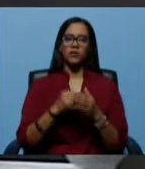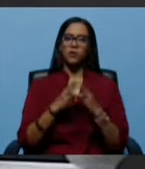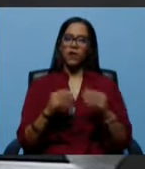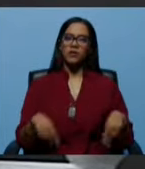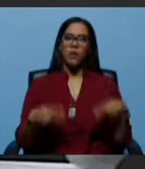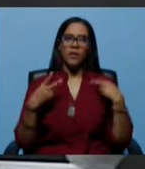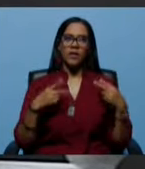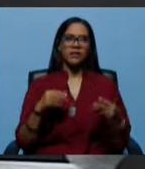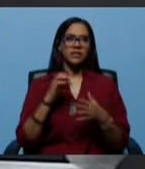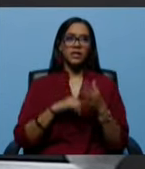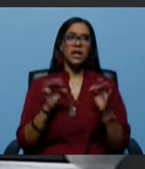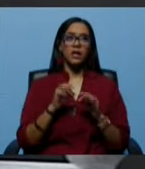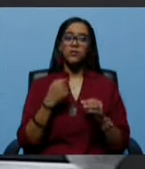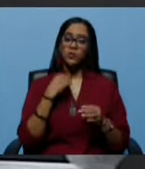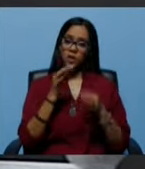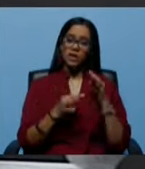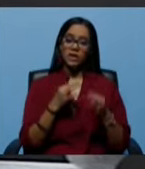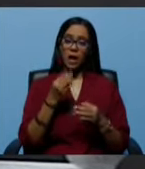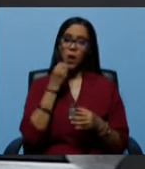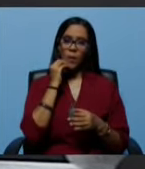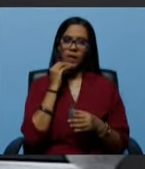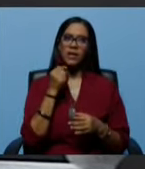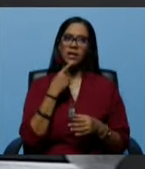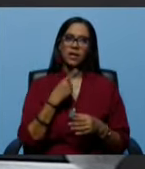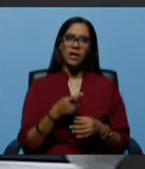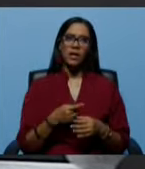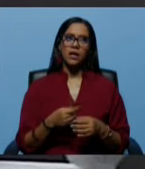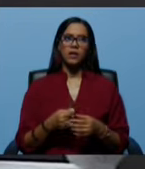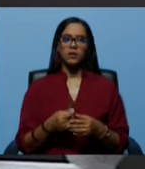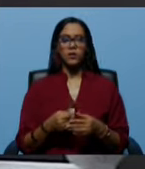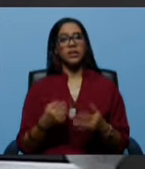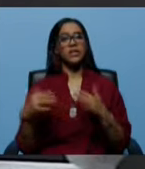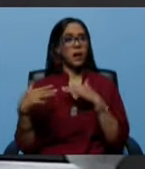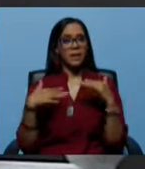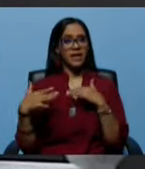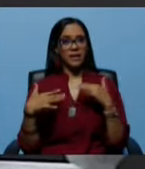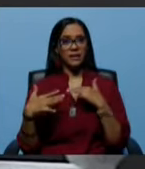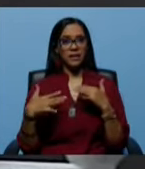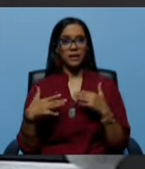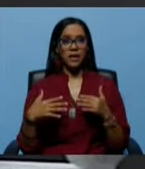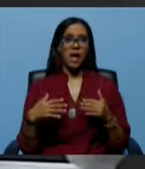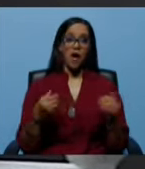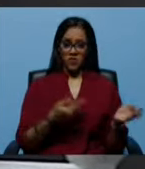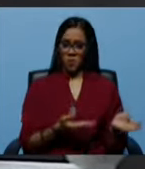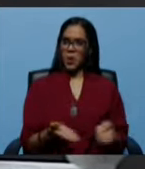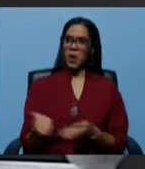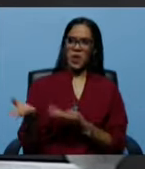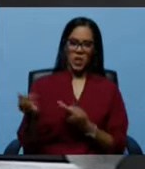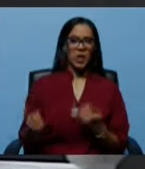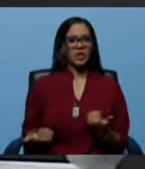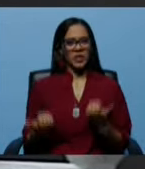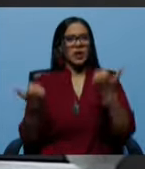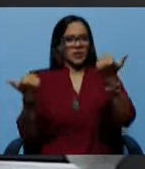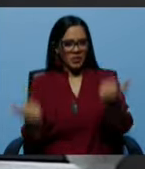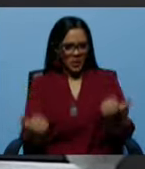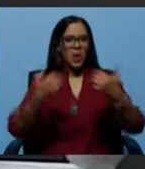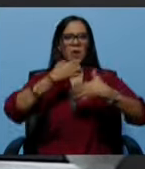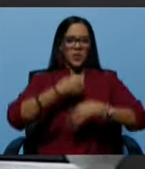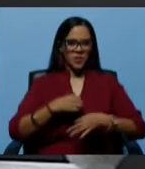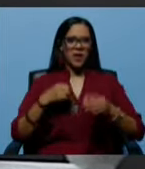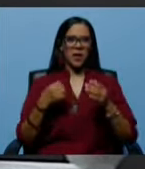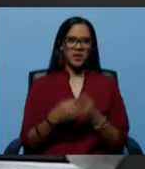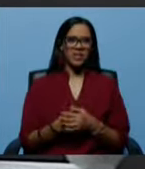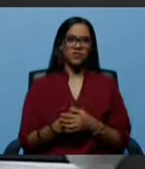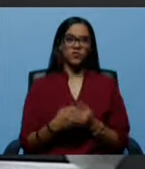sin nada. Yo le contaba a los jóvenes, le dije, no es que el que se iba para la guerrilla le decían, ah, bienvenido, aquí tiene su fusil, su uniforme, sus botas.